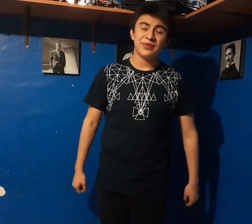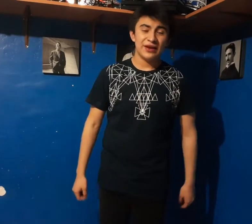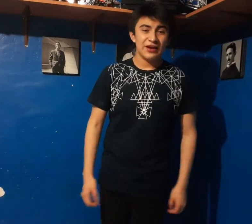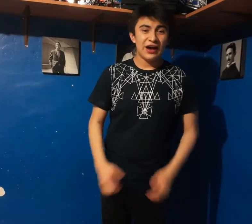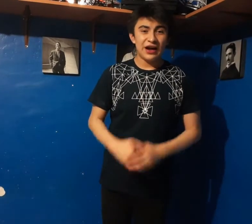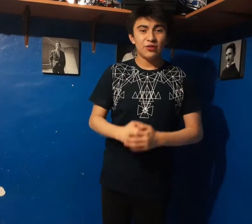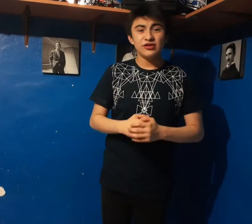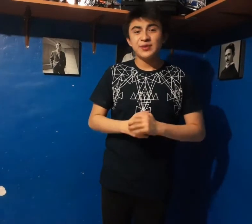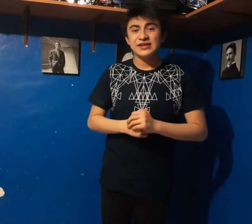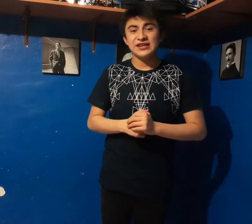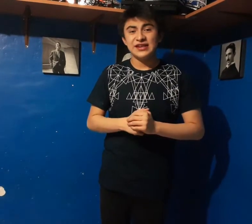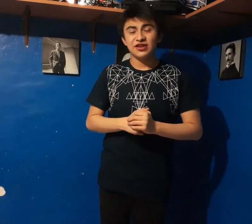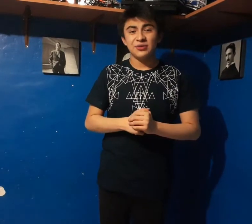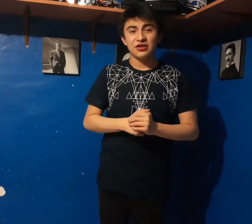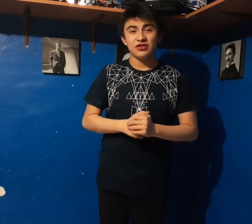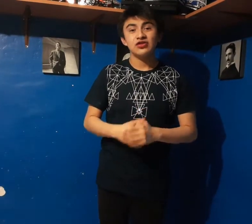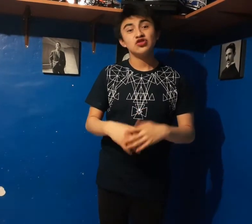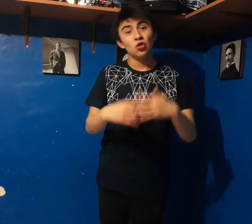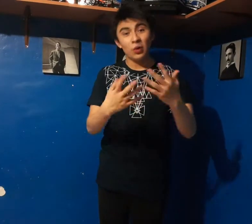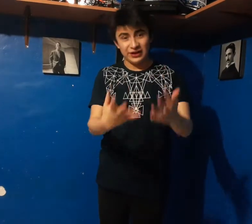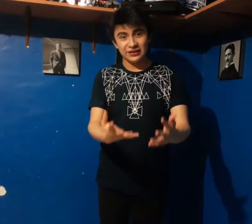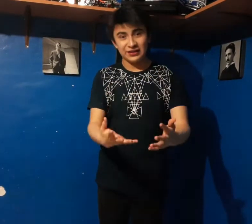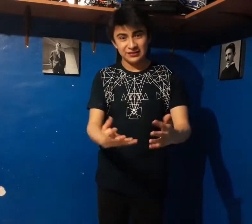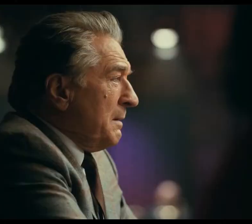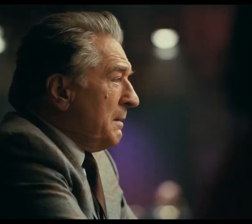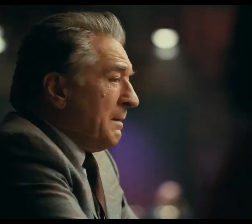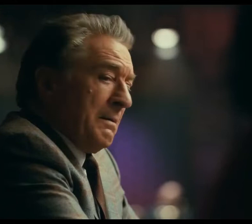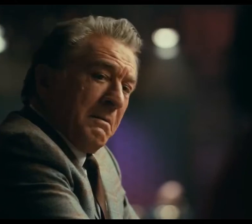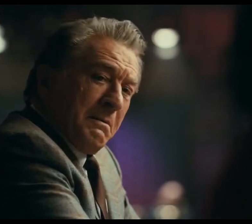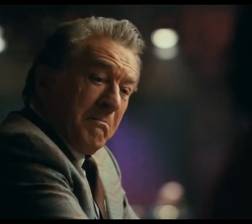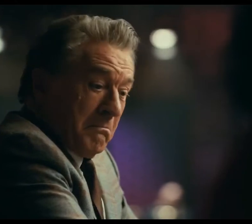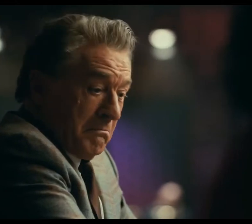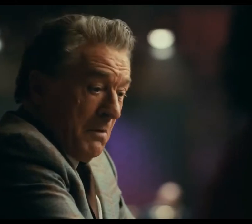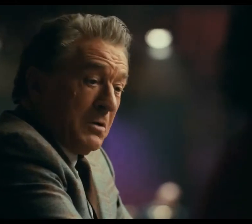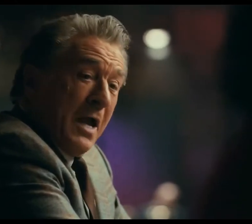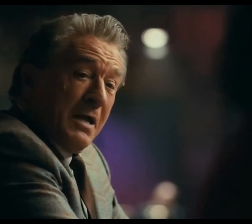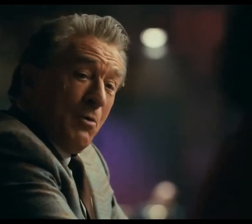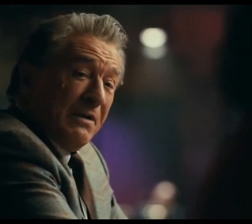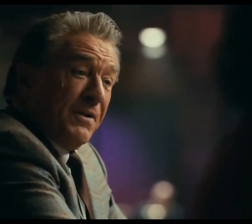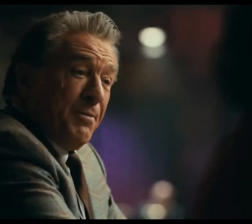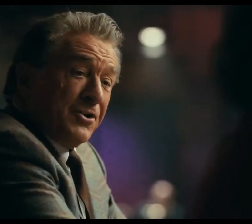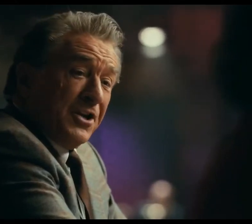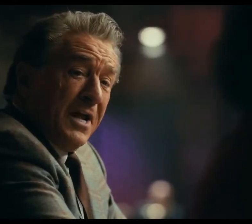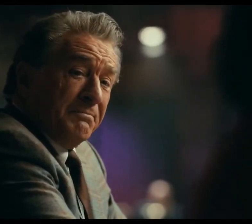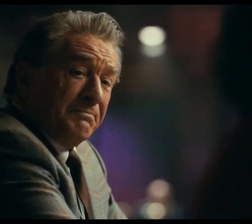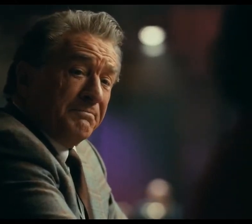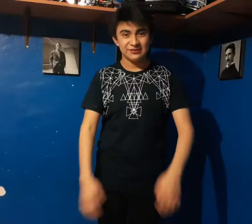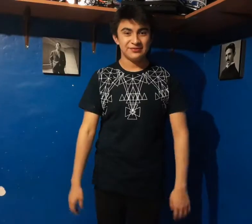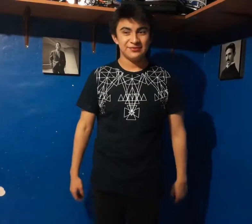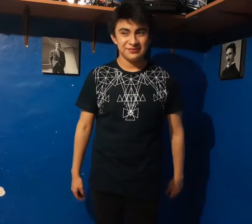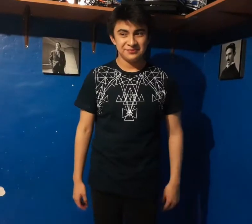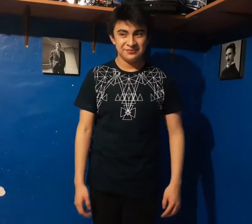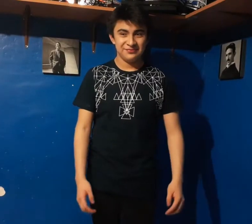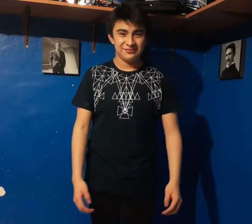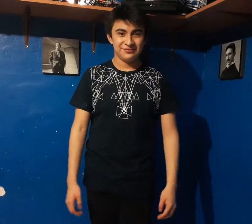distancia, algunos países están tomando su cuarentena. Ok, estoy esperando el remate.